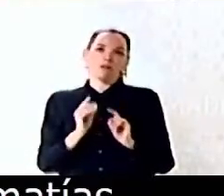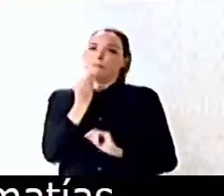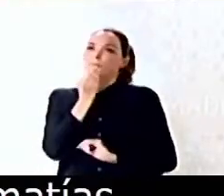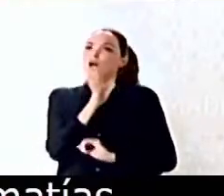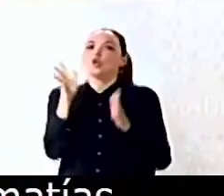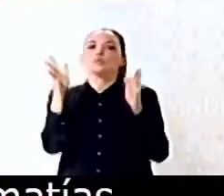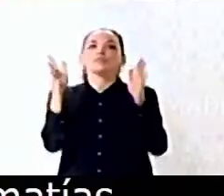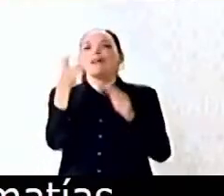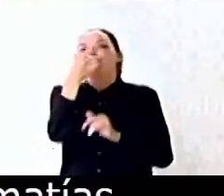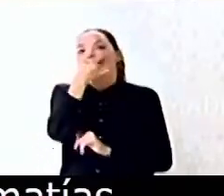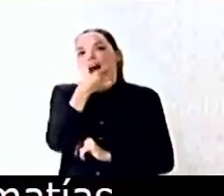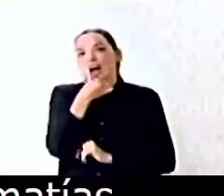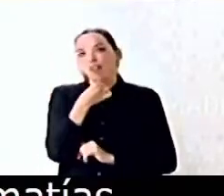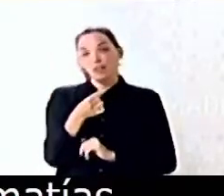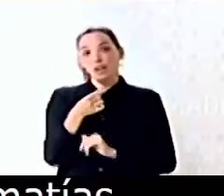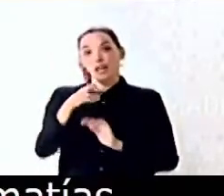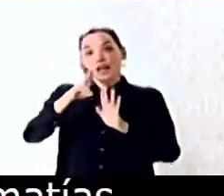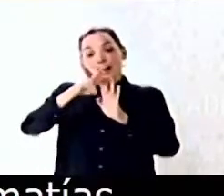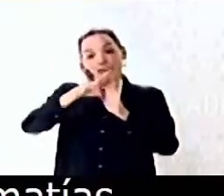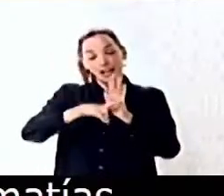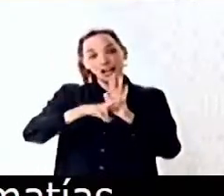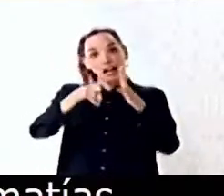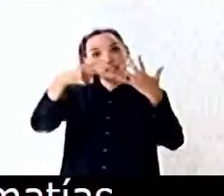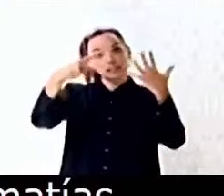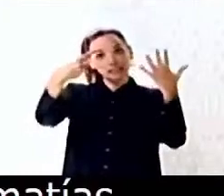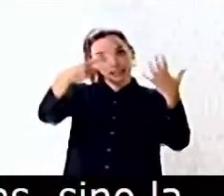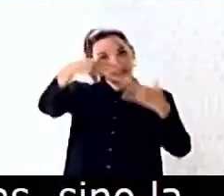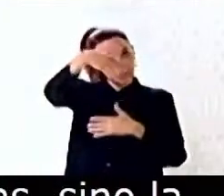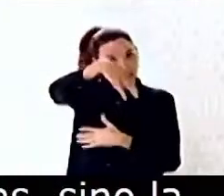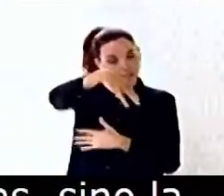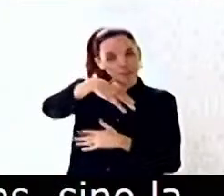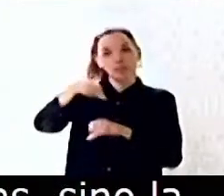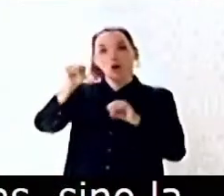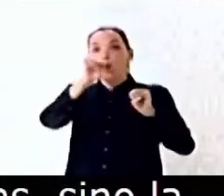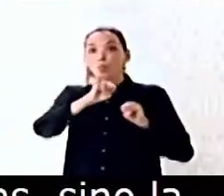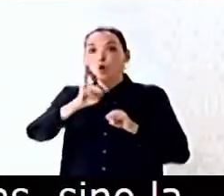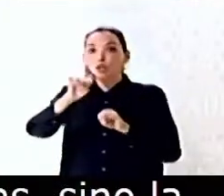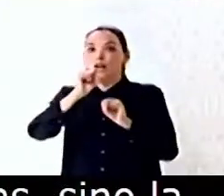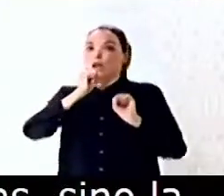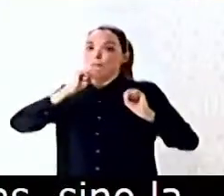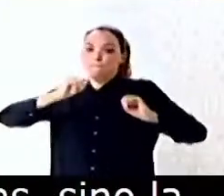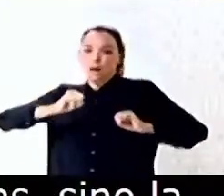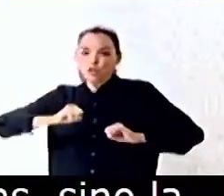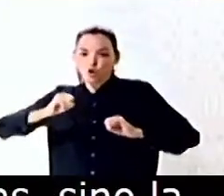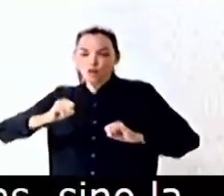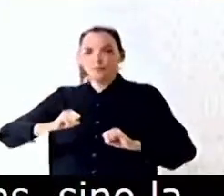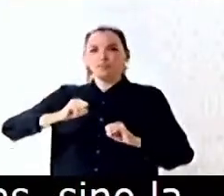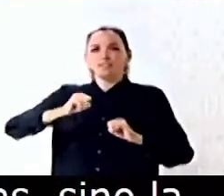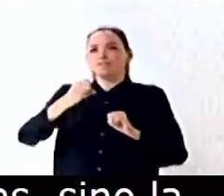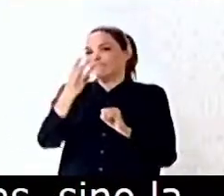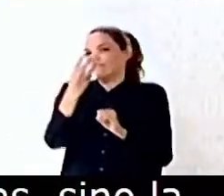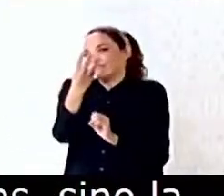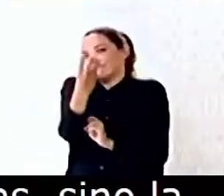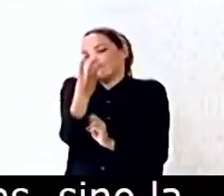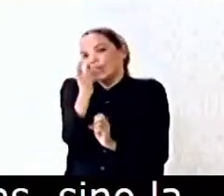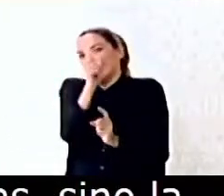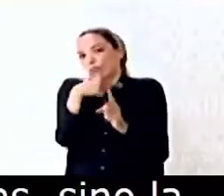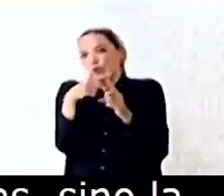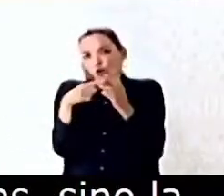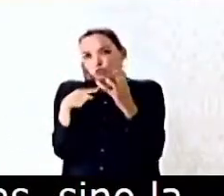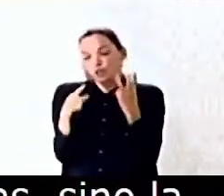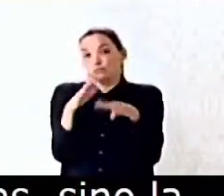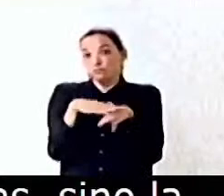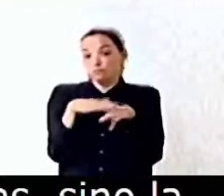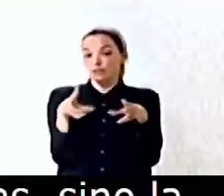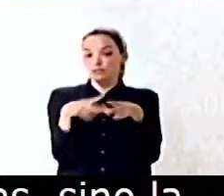M's, que vayamos a proteger a las personas vulnerables, que vayamos a 2, 3 cosas que sean entendibles por